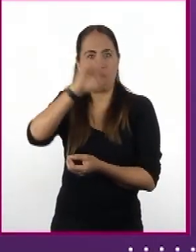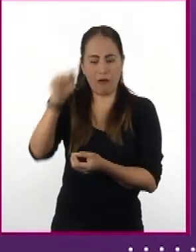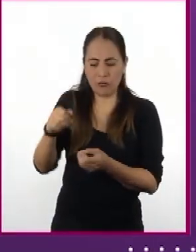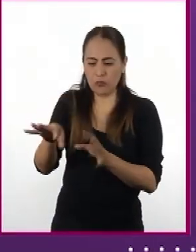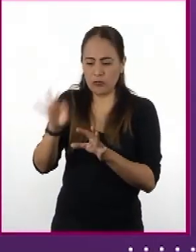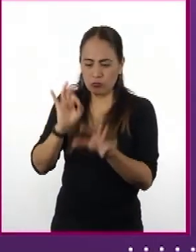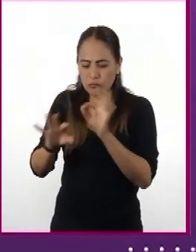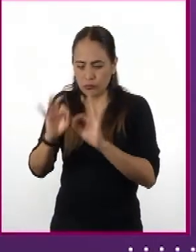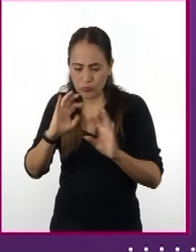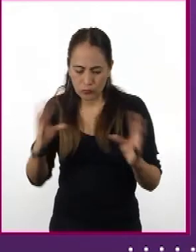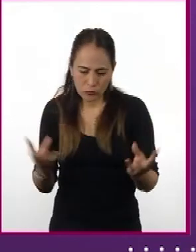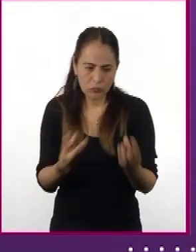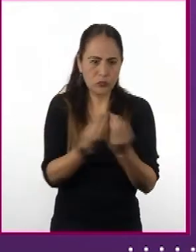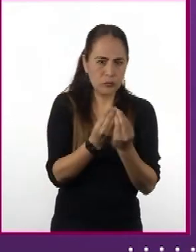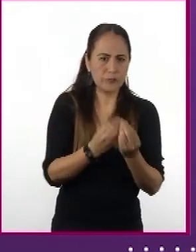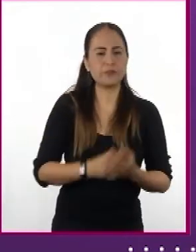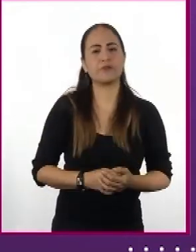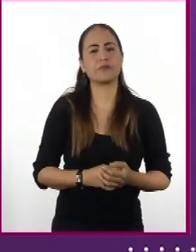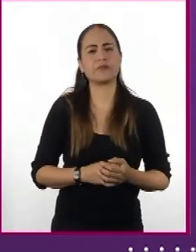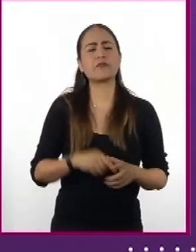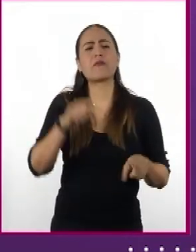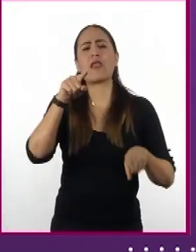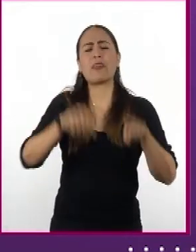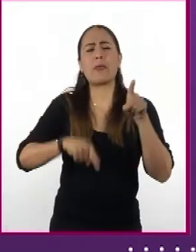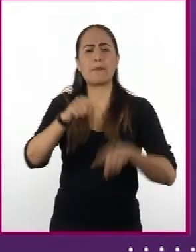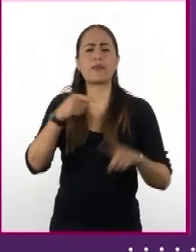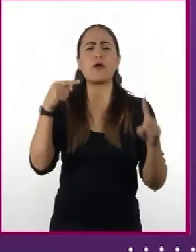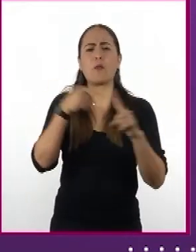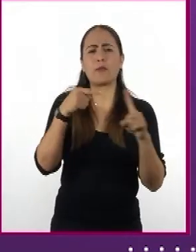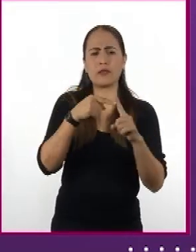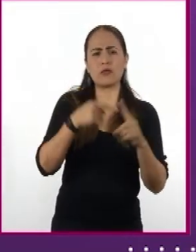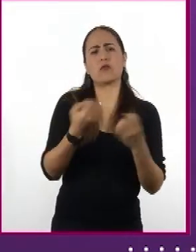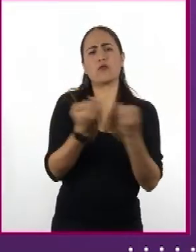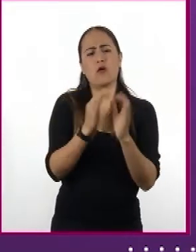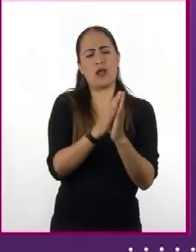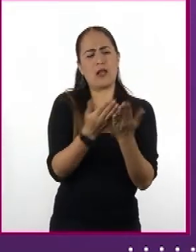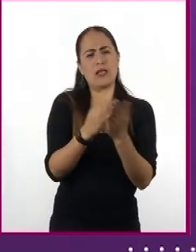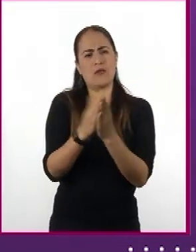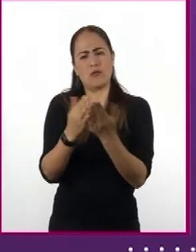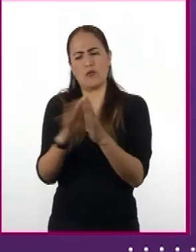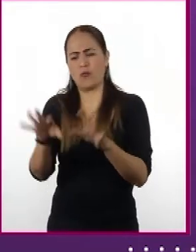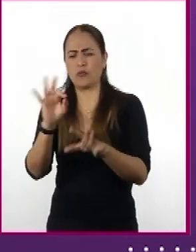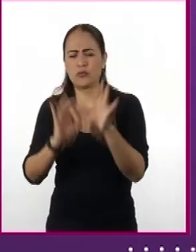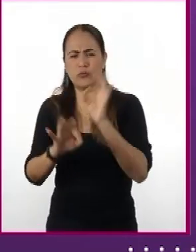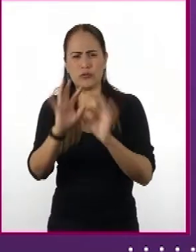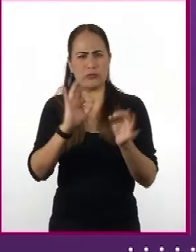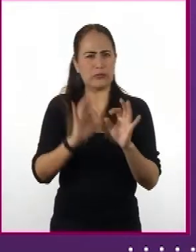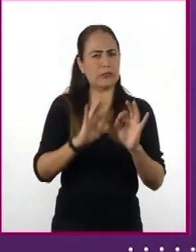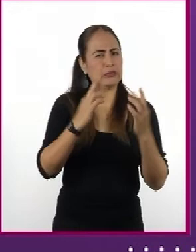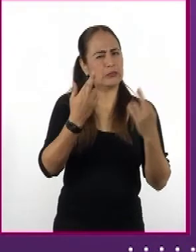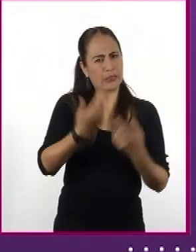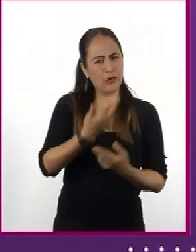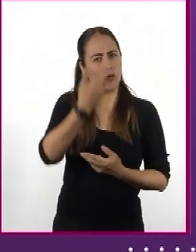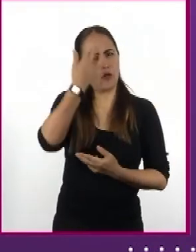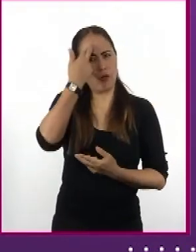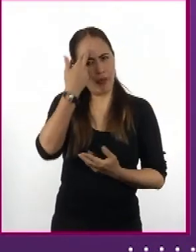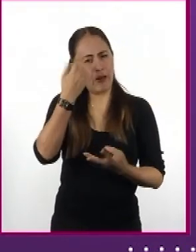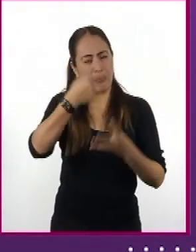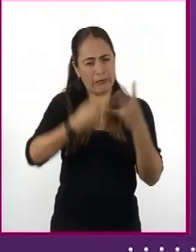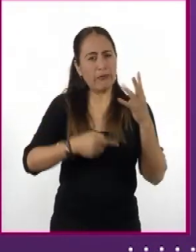Dependiendo del objetivo y del material que se recopilará, hay que cuidar de elegir diversos enfoques teóricos sobre el